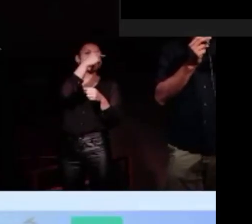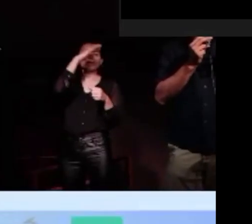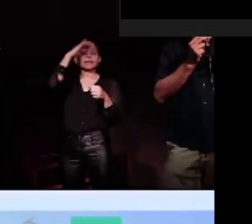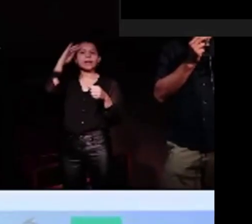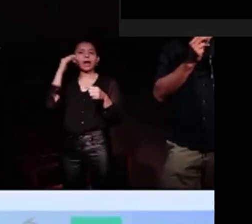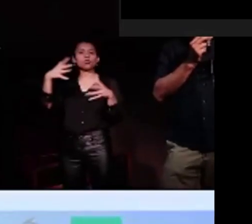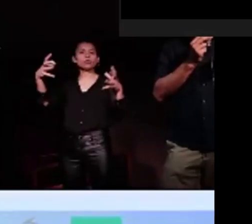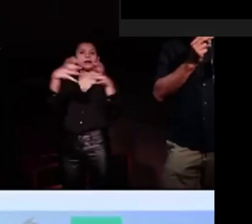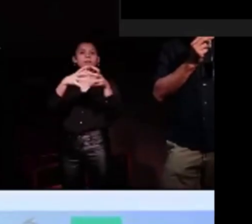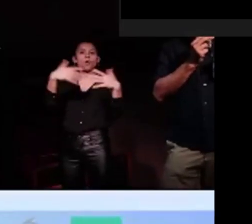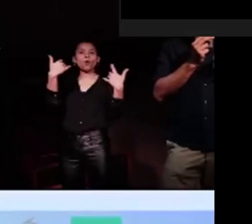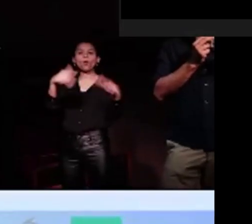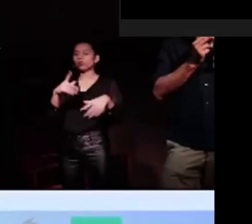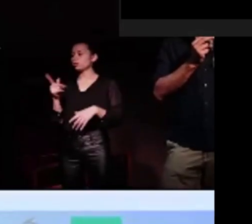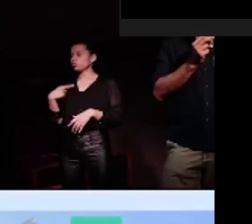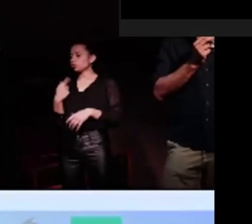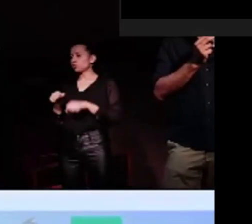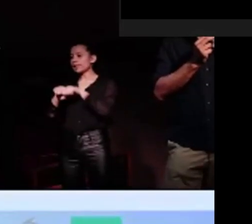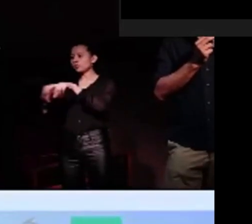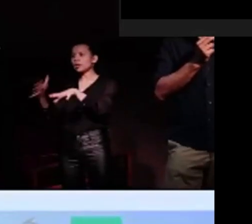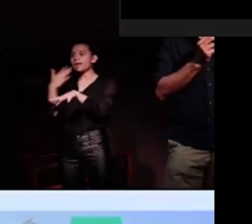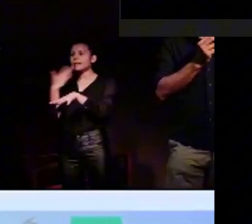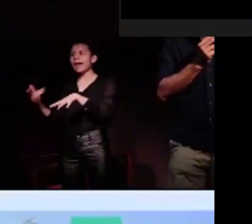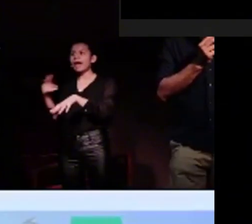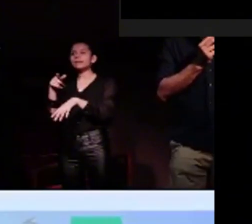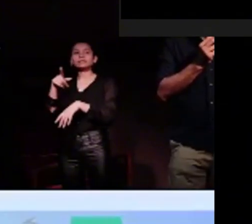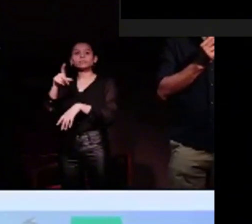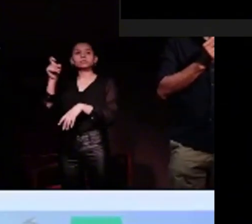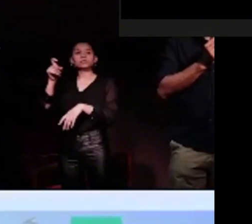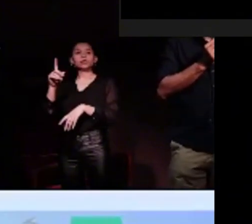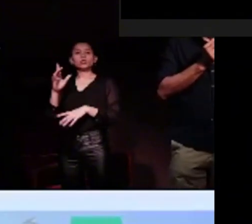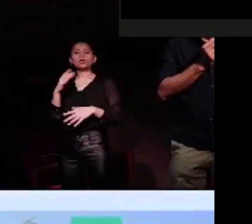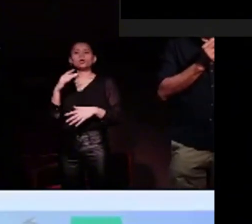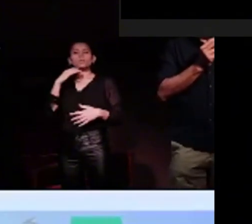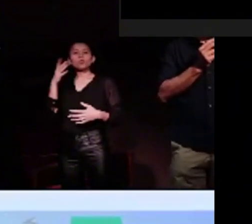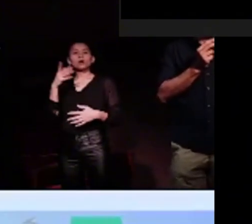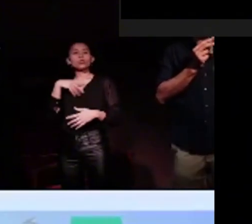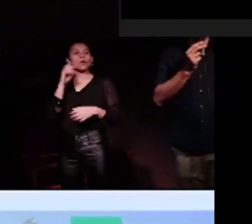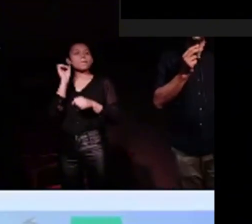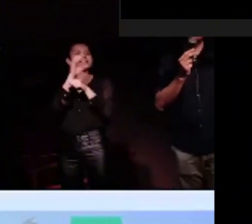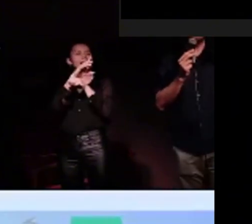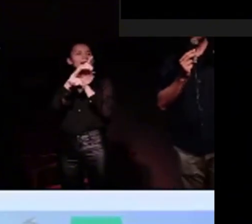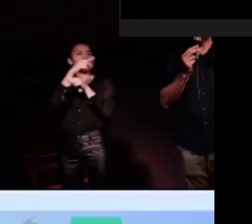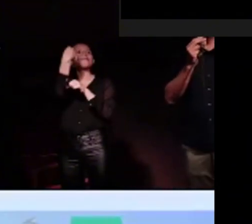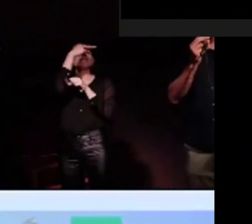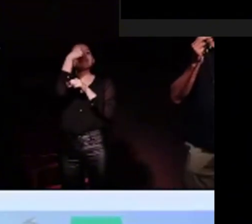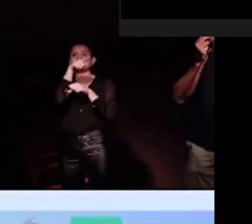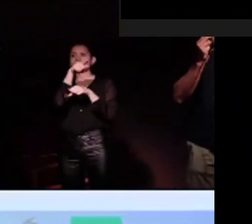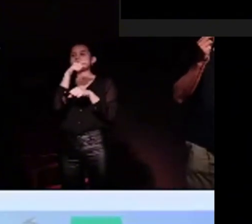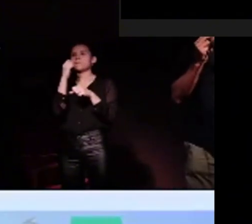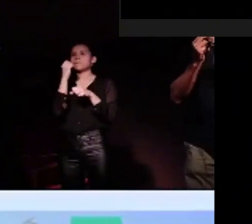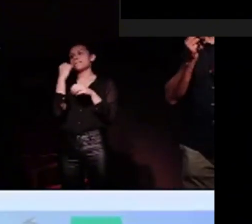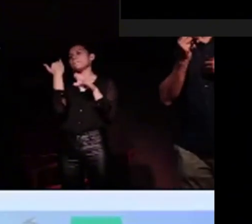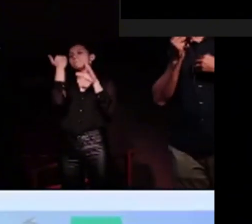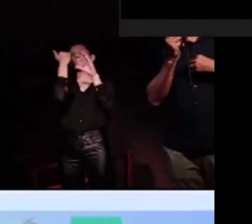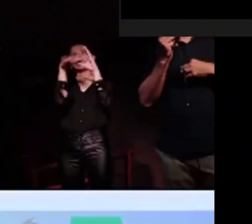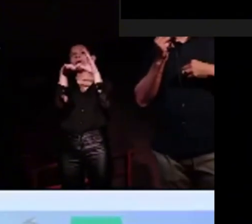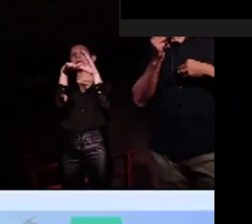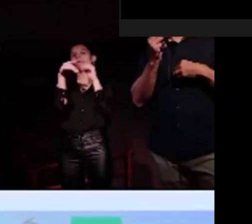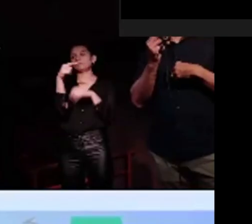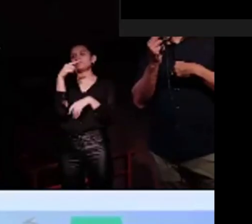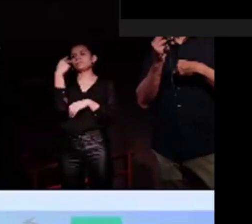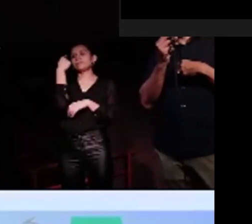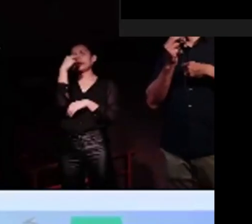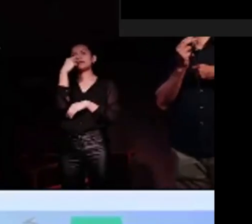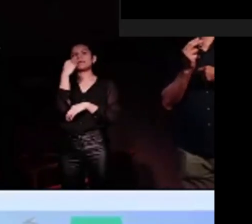equipo. Y yo les escribí, no me acuerdo si te escribí a vos o a vos. A vos, Betty. Le escribo a Betty un mail, pues yo dije, no, pero estos están